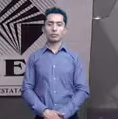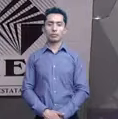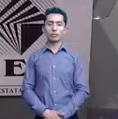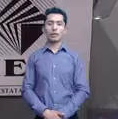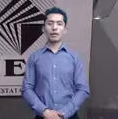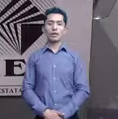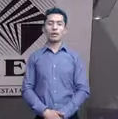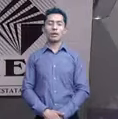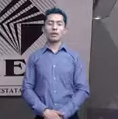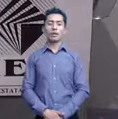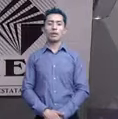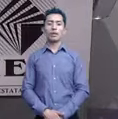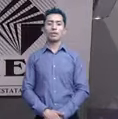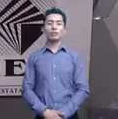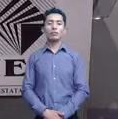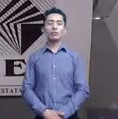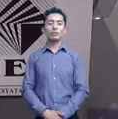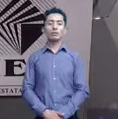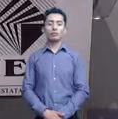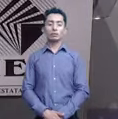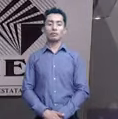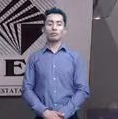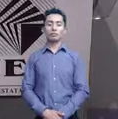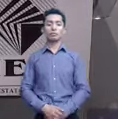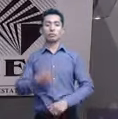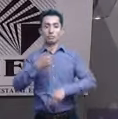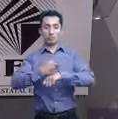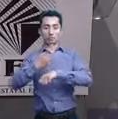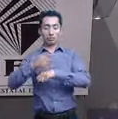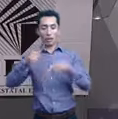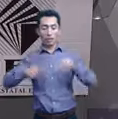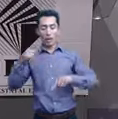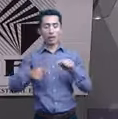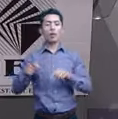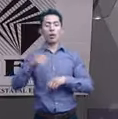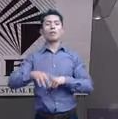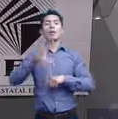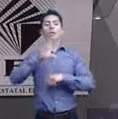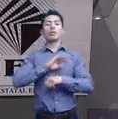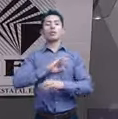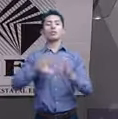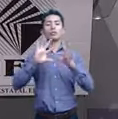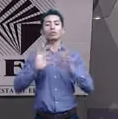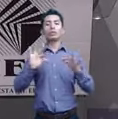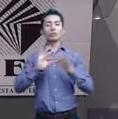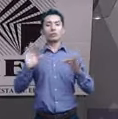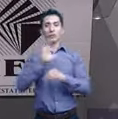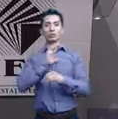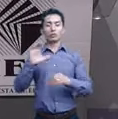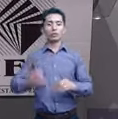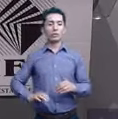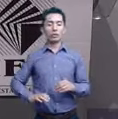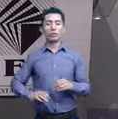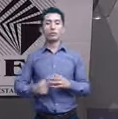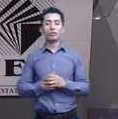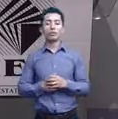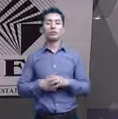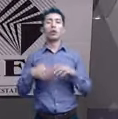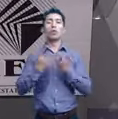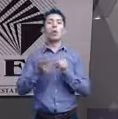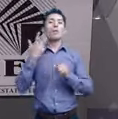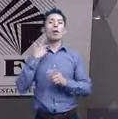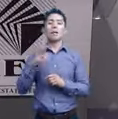De acuerdo al orden que vimos que levantaron la mano, vamos a hacer el uso de la palabra al candidato del